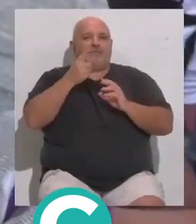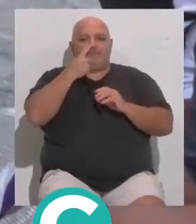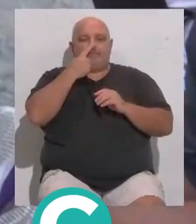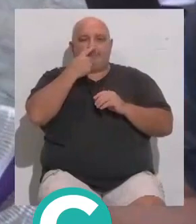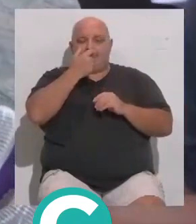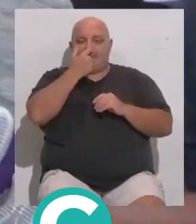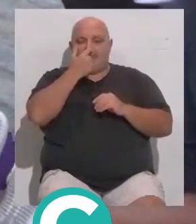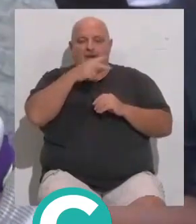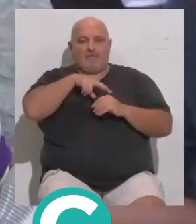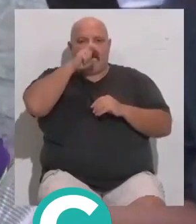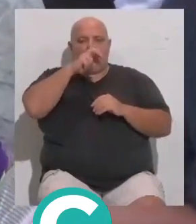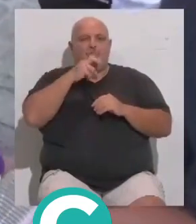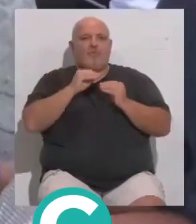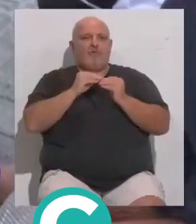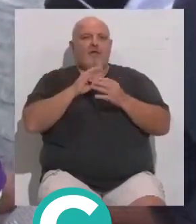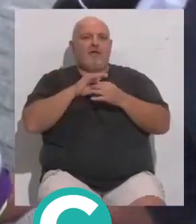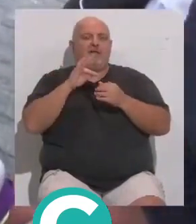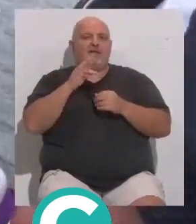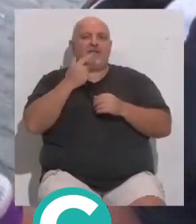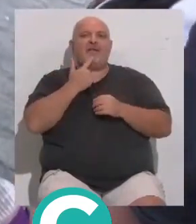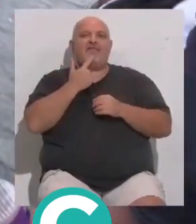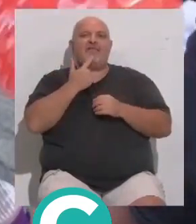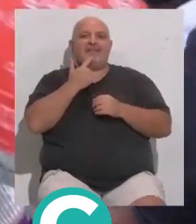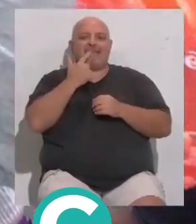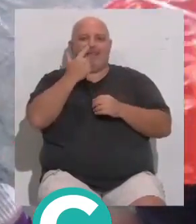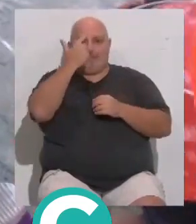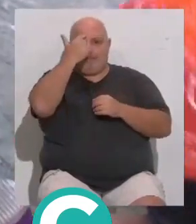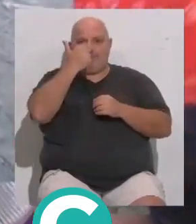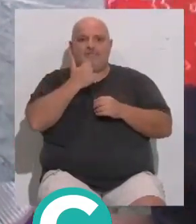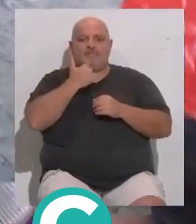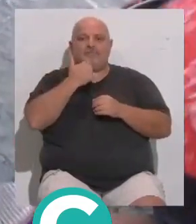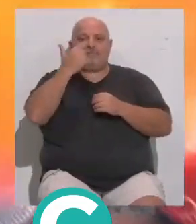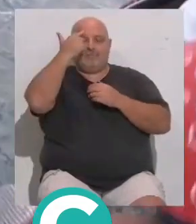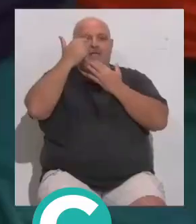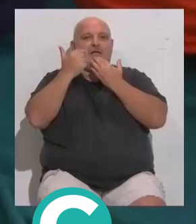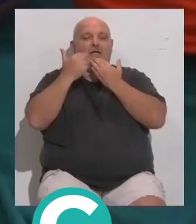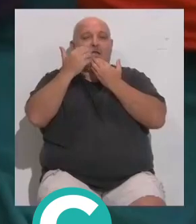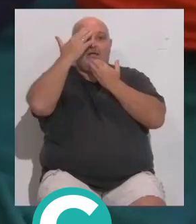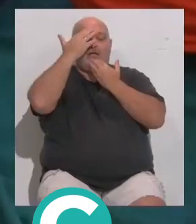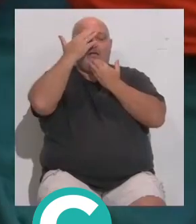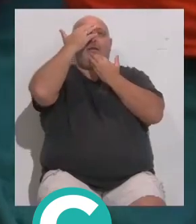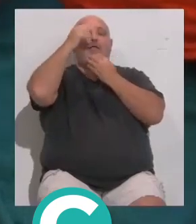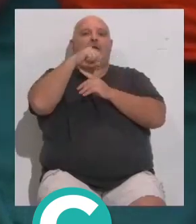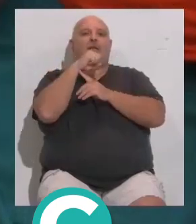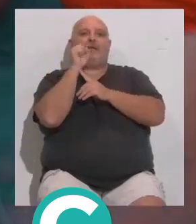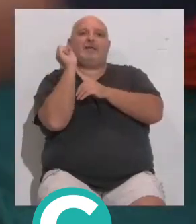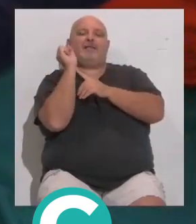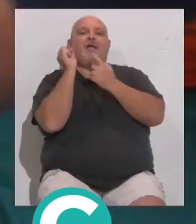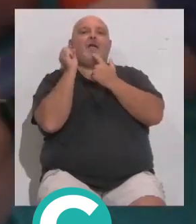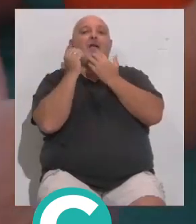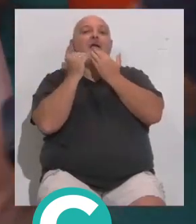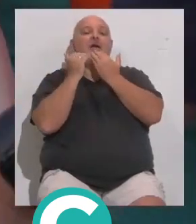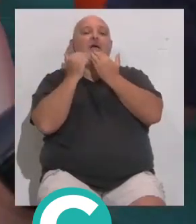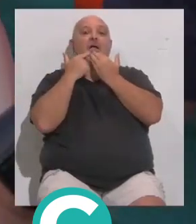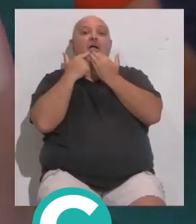muy simple. Le explicamos una maniobra que se llama frente-mentón, que consiste en echar la cabeza hacia detrás, tirando de la barbilla, para